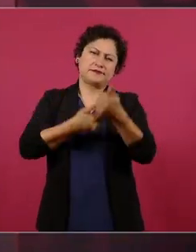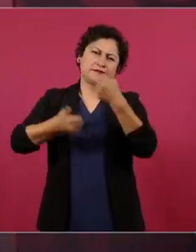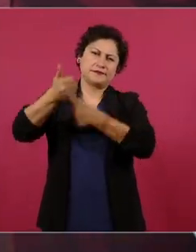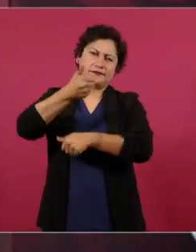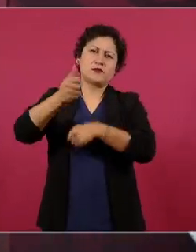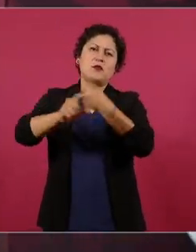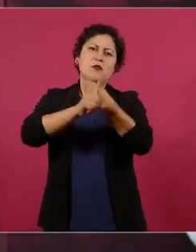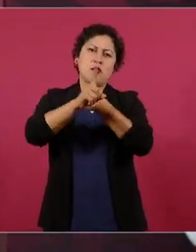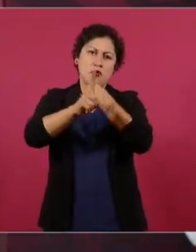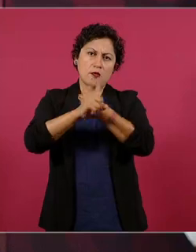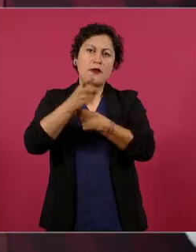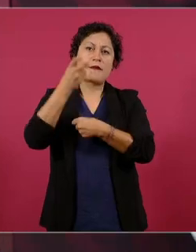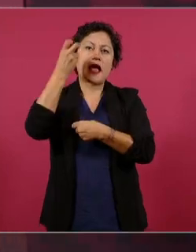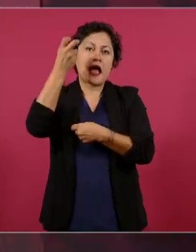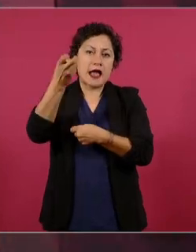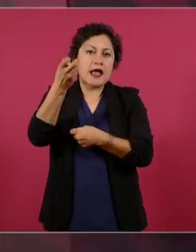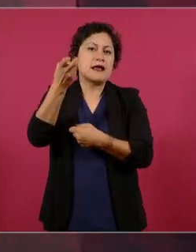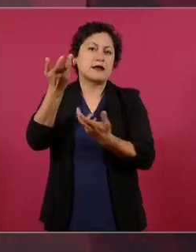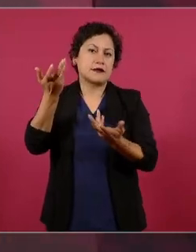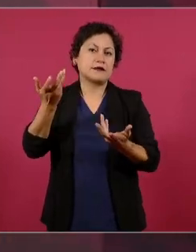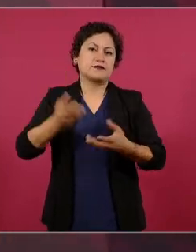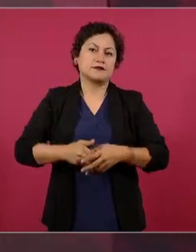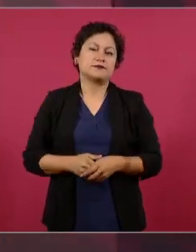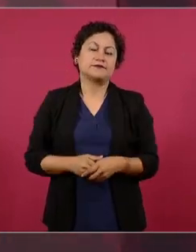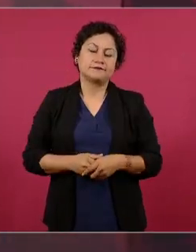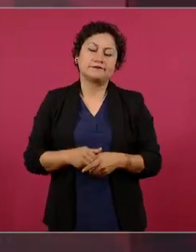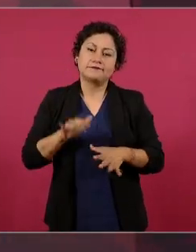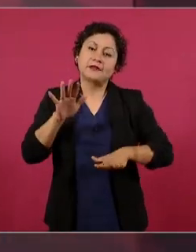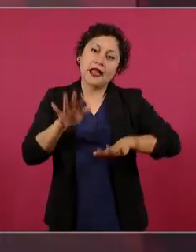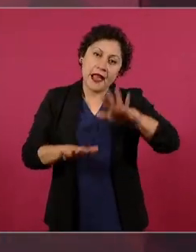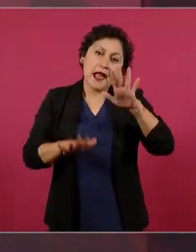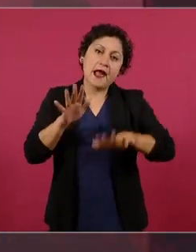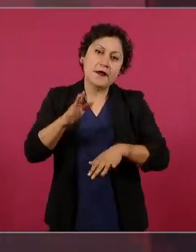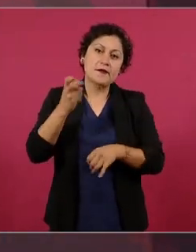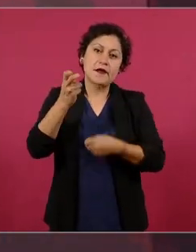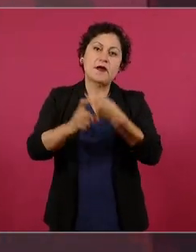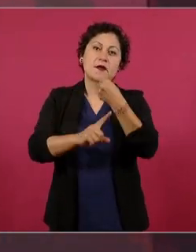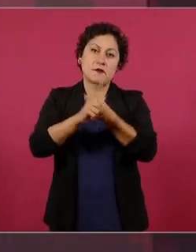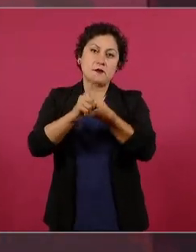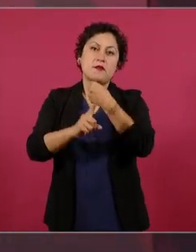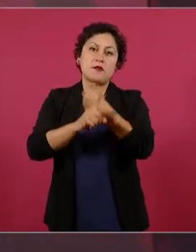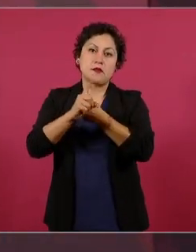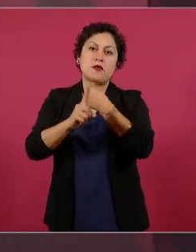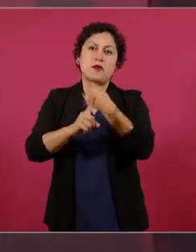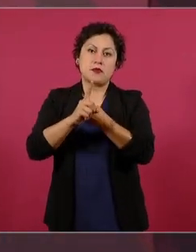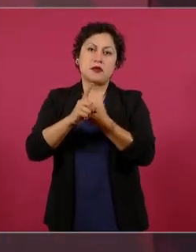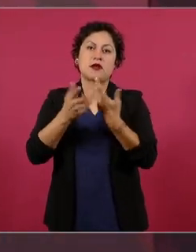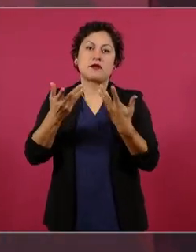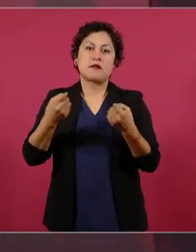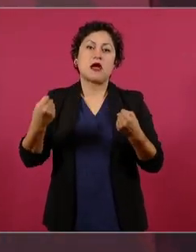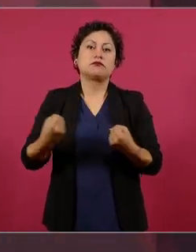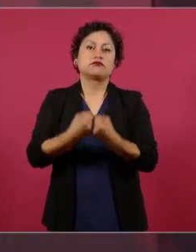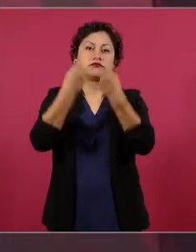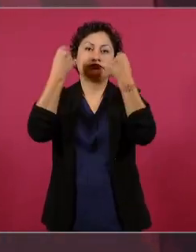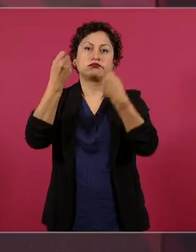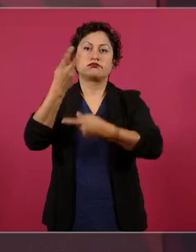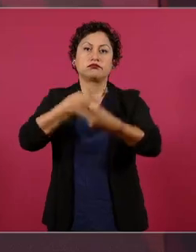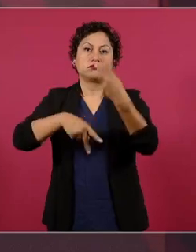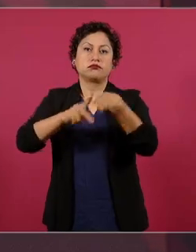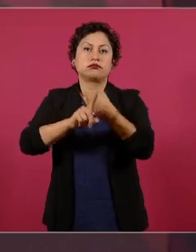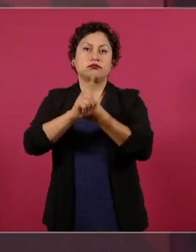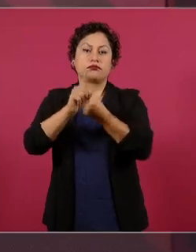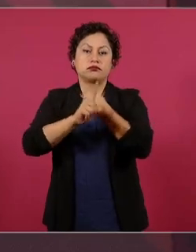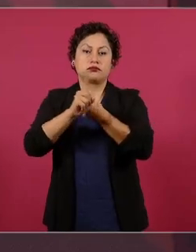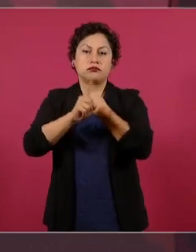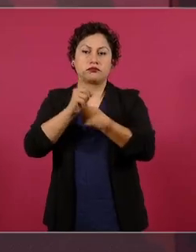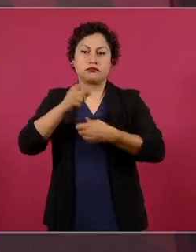promueven, incitan muchas veces a esta confrontación, a esta violencia. Entonces, decirle a